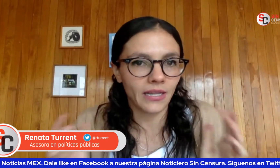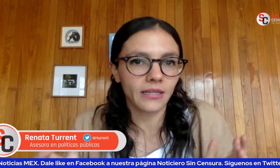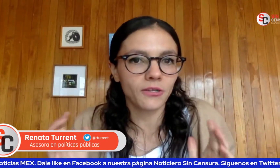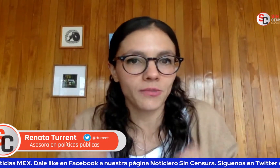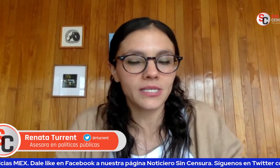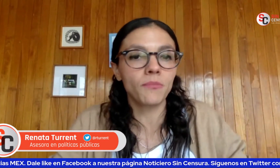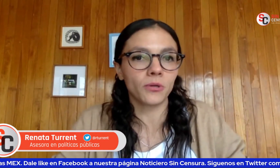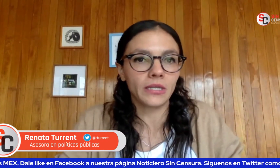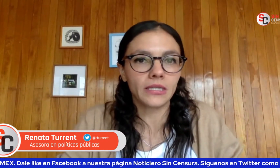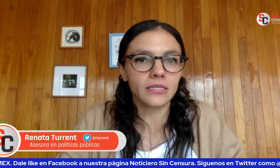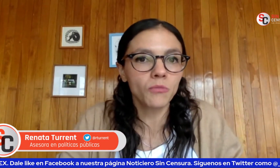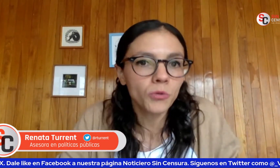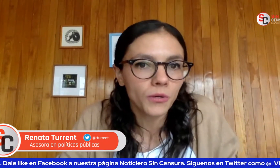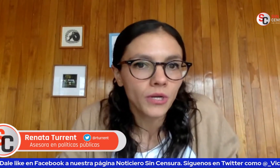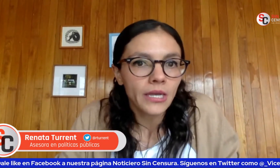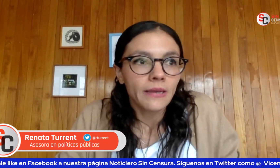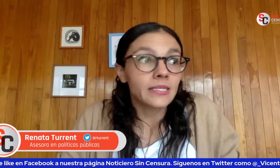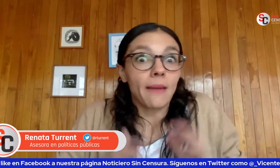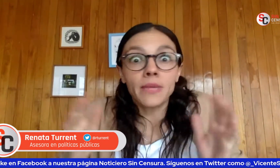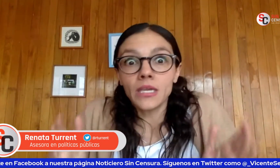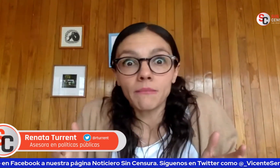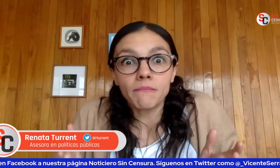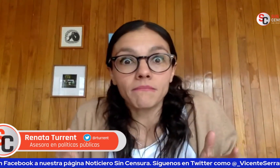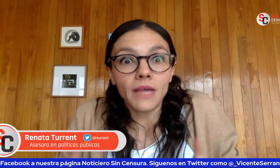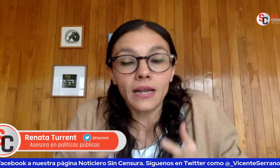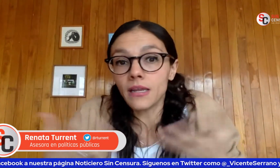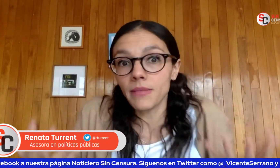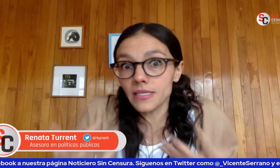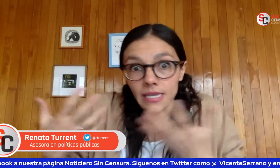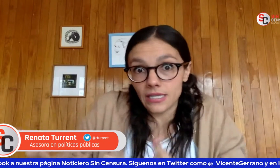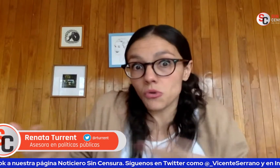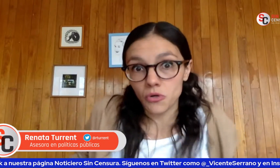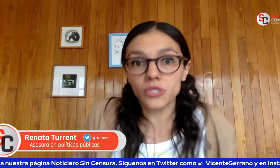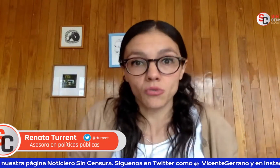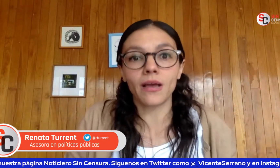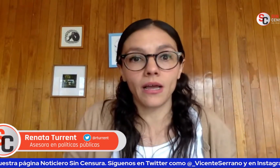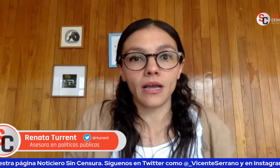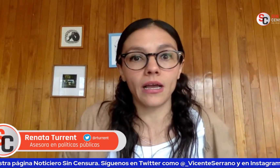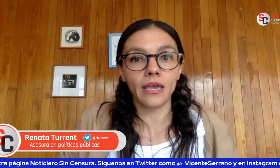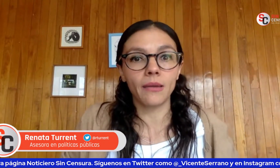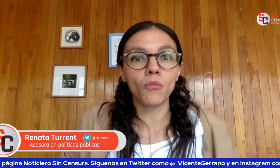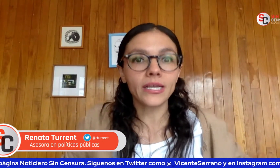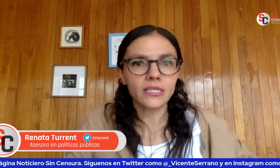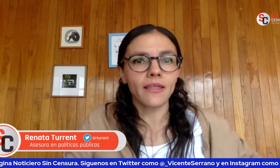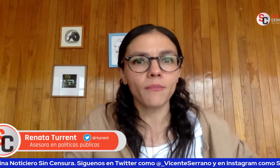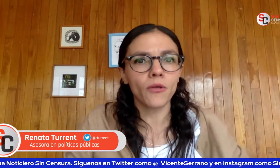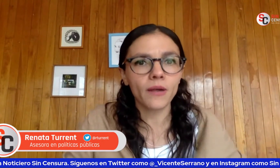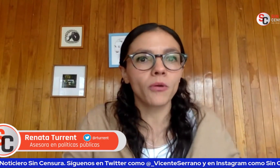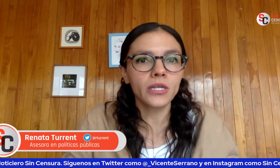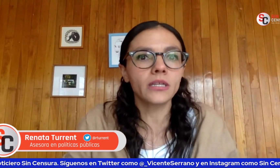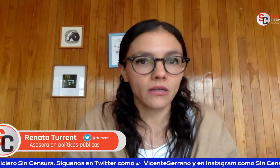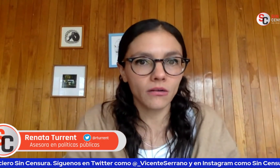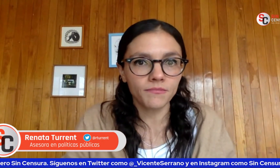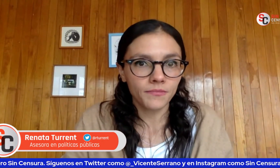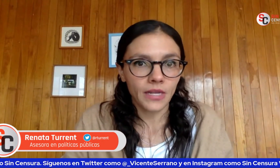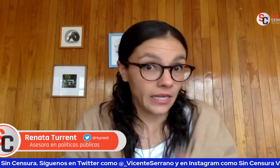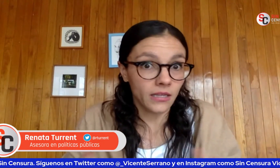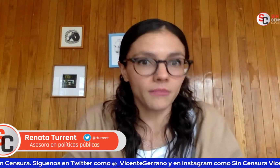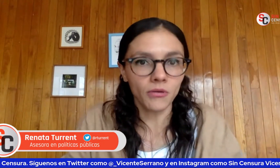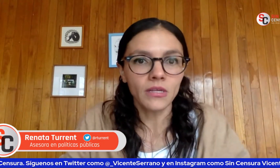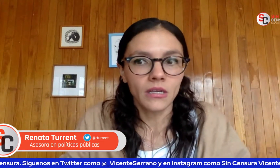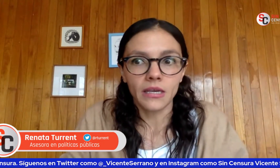dos de los mandatarios más importantes del mundo. Si a mí alguien me dice que eso no es una muestra de poder